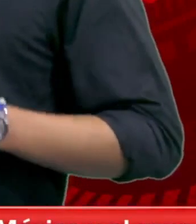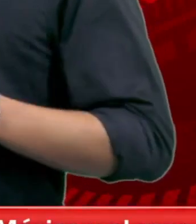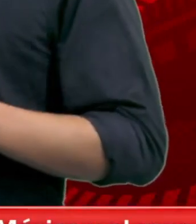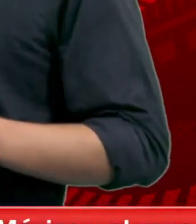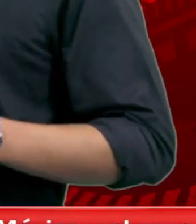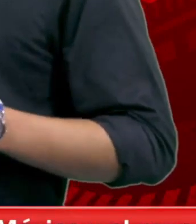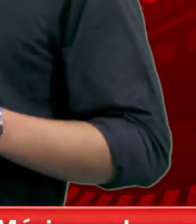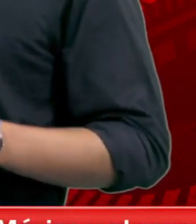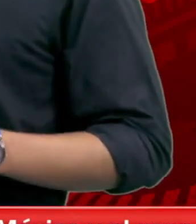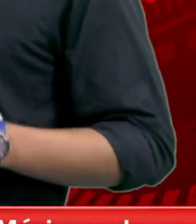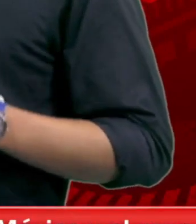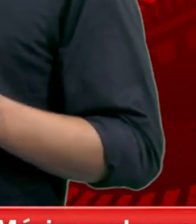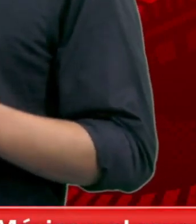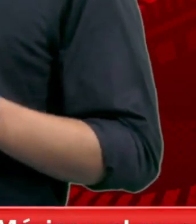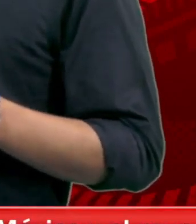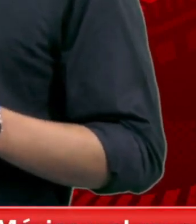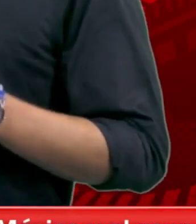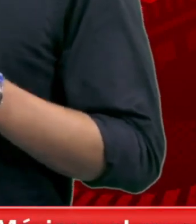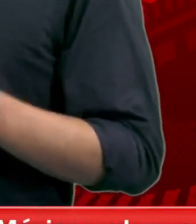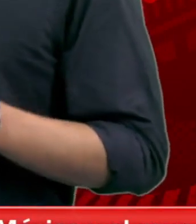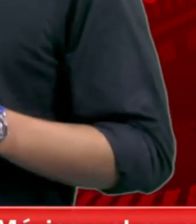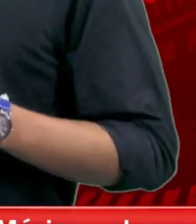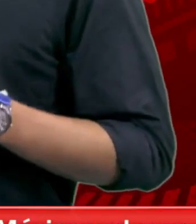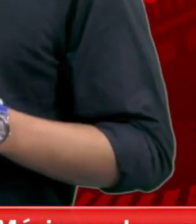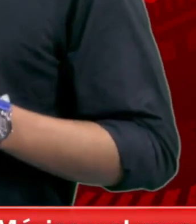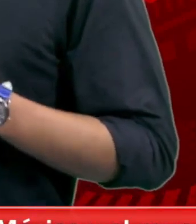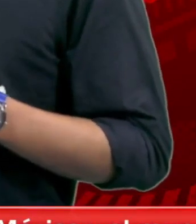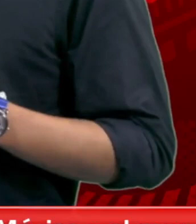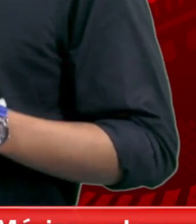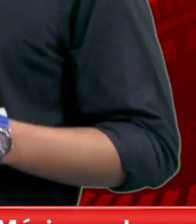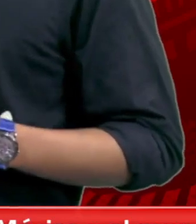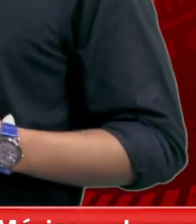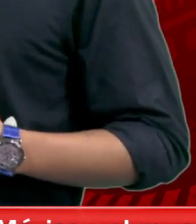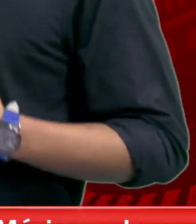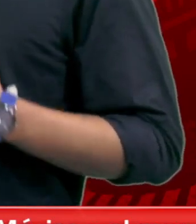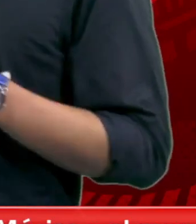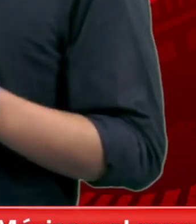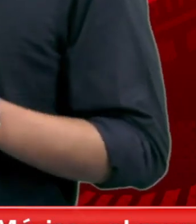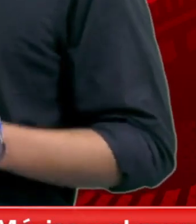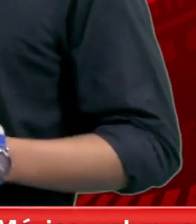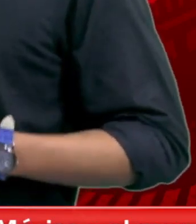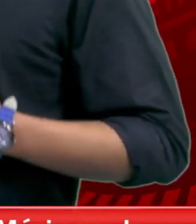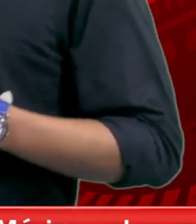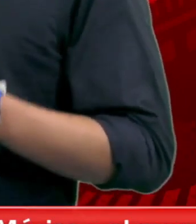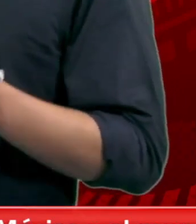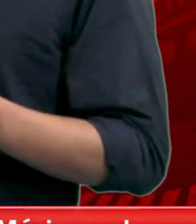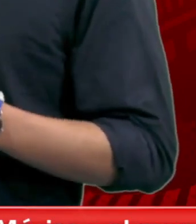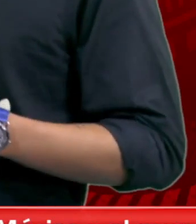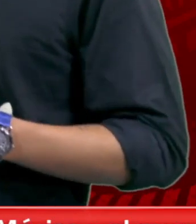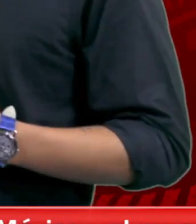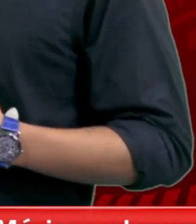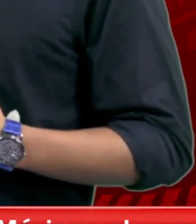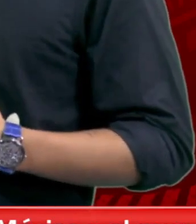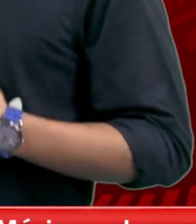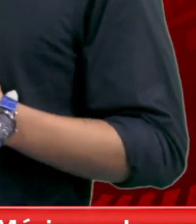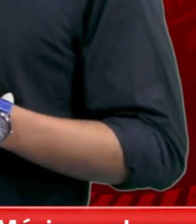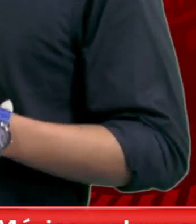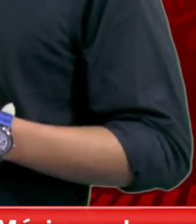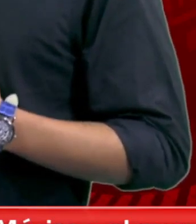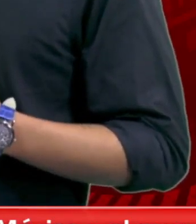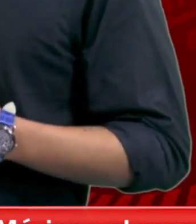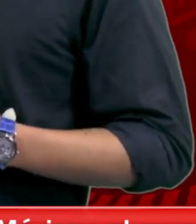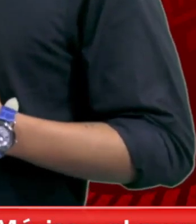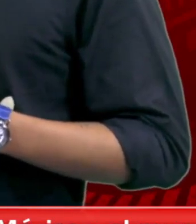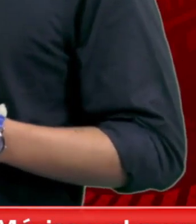del funcionario estatal Héctor Javier Villarreal Hernández en Texas, fue acusado de lavado de dinero,